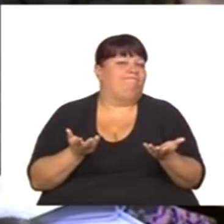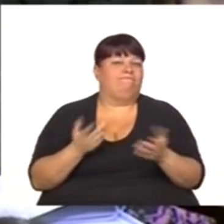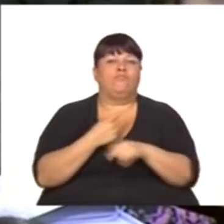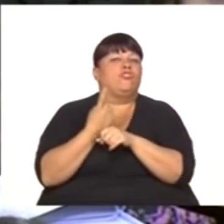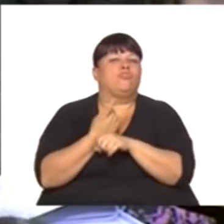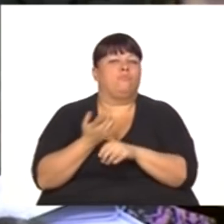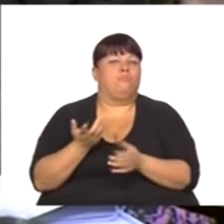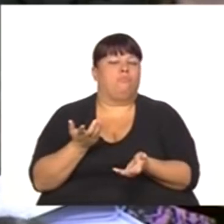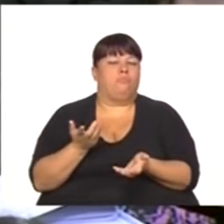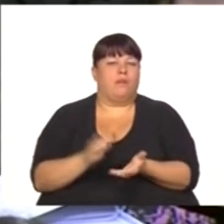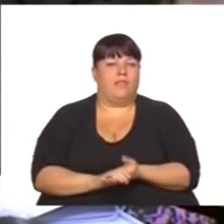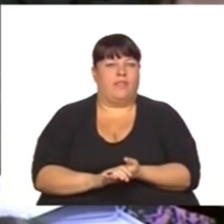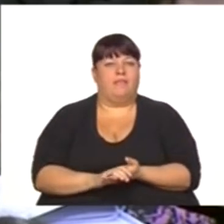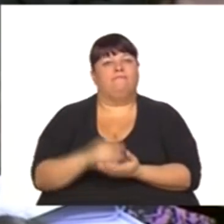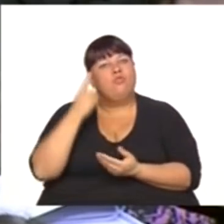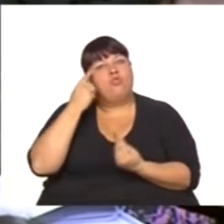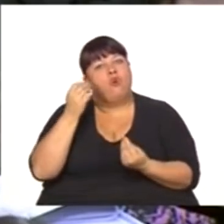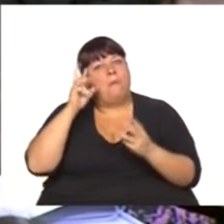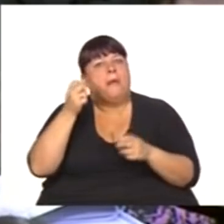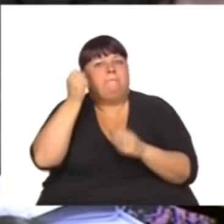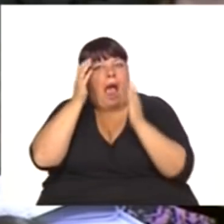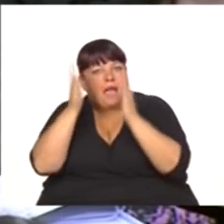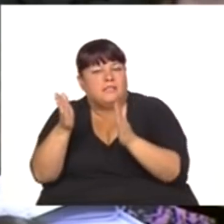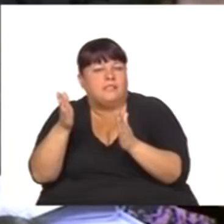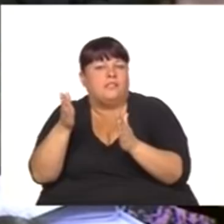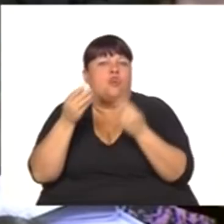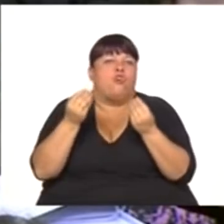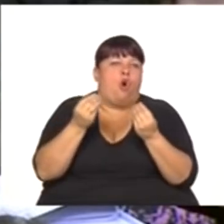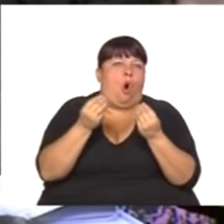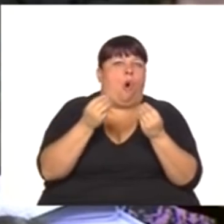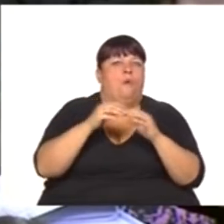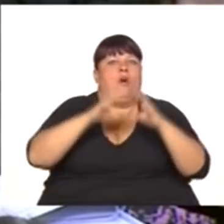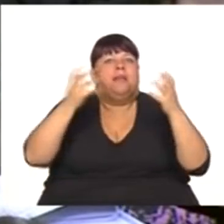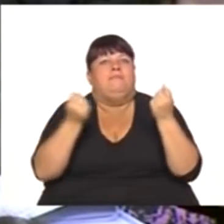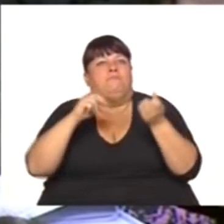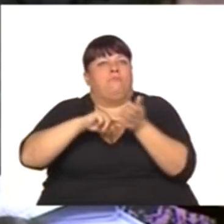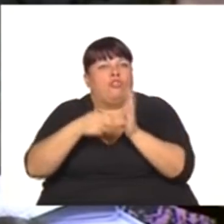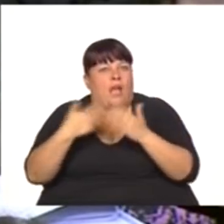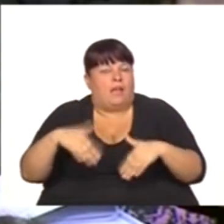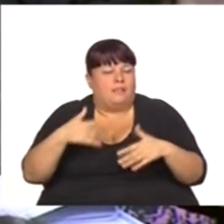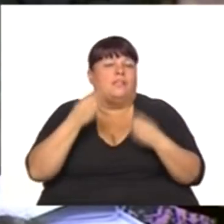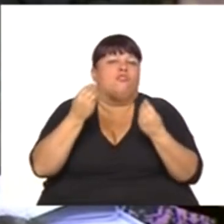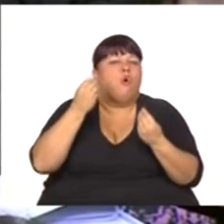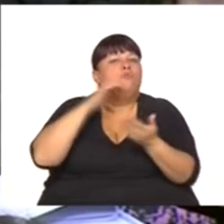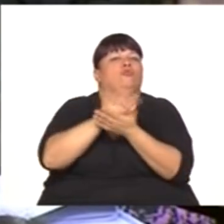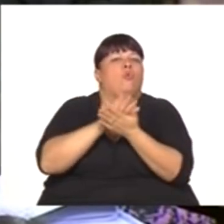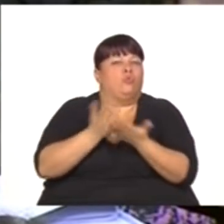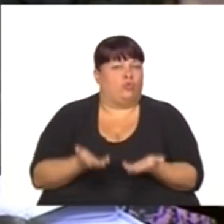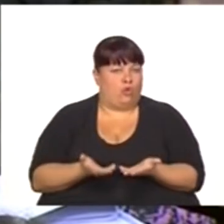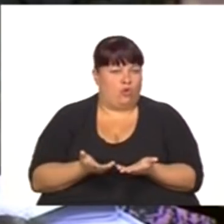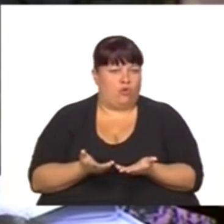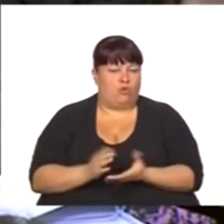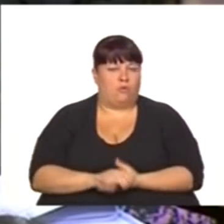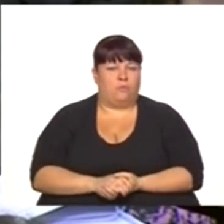no podemos pensar cómo vamos a priorizar, cómo vamos a dimensionar el problema y cómo vamos a resolverlo.